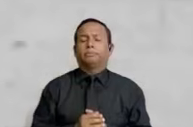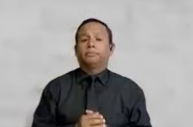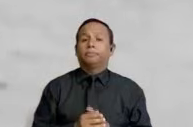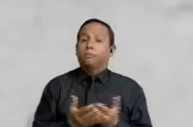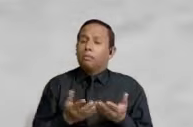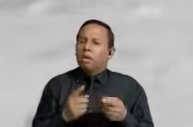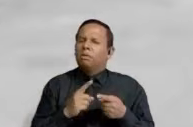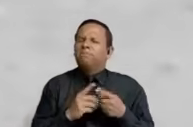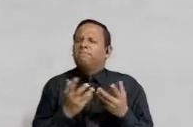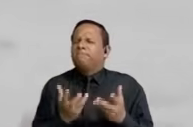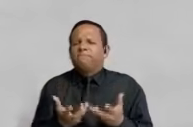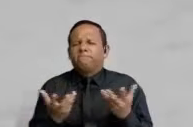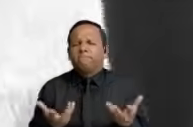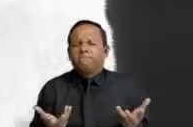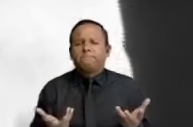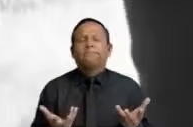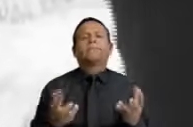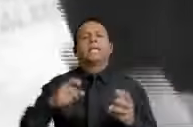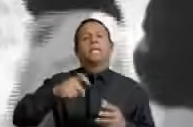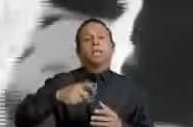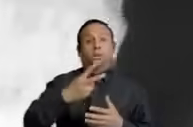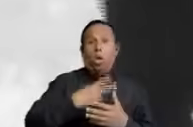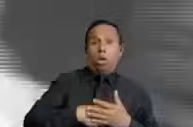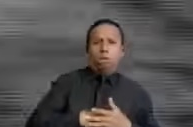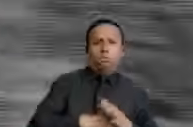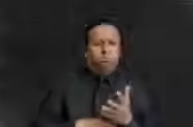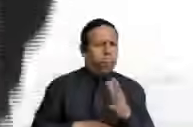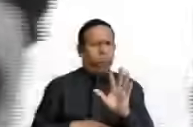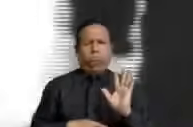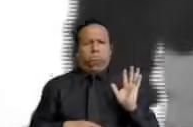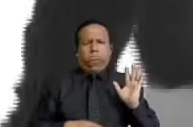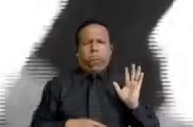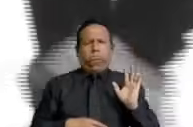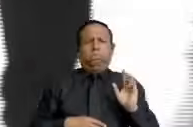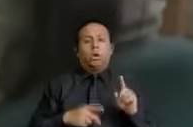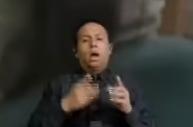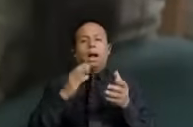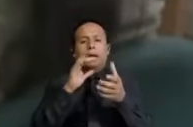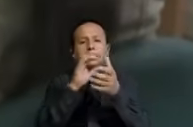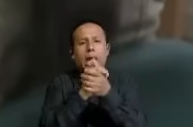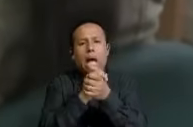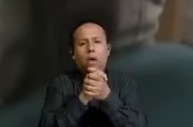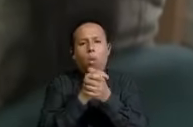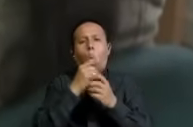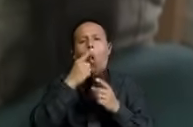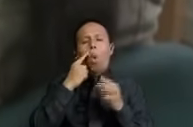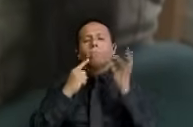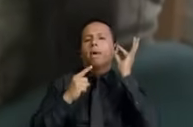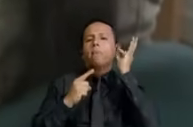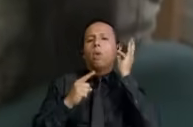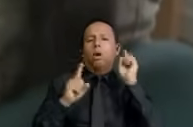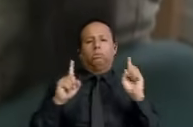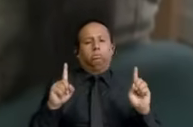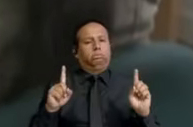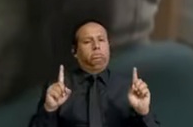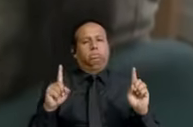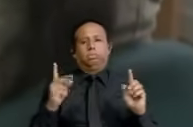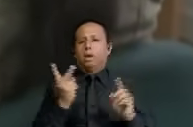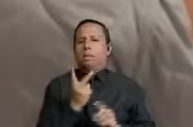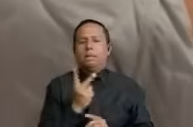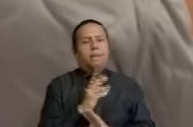casos No necesariamente se debe tener hijos ya que es esta pensión es destinada directamente a él o la